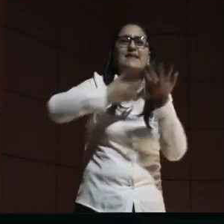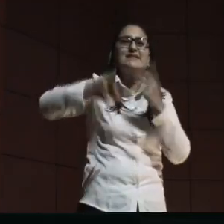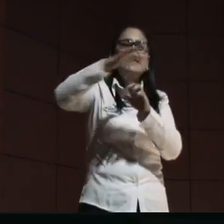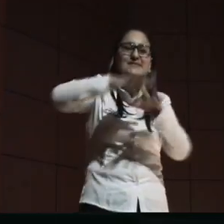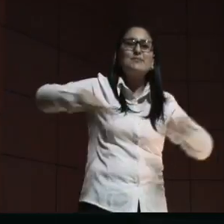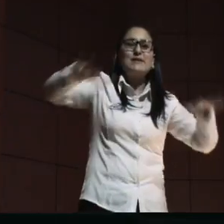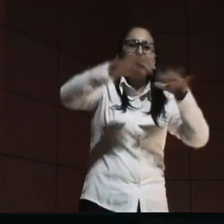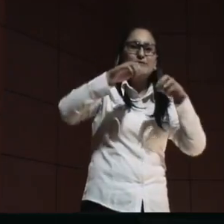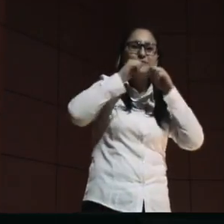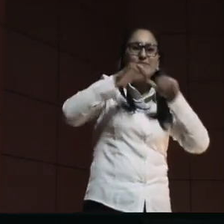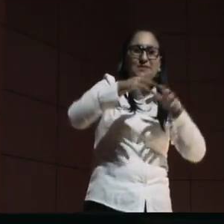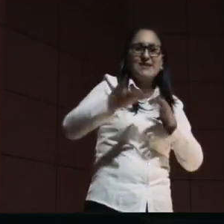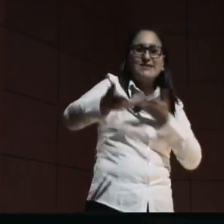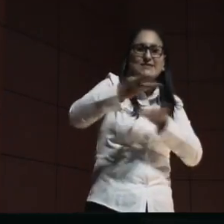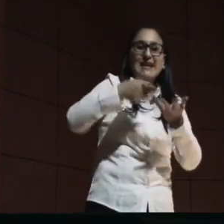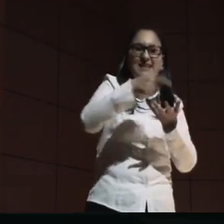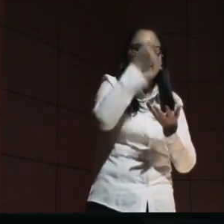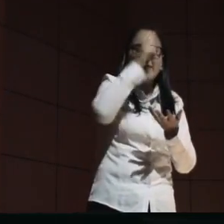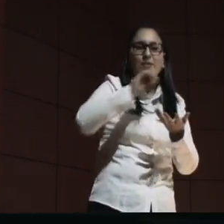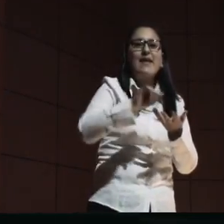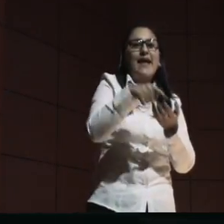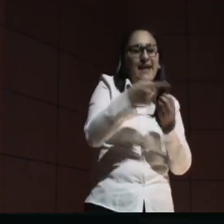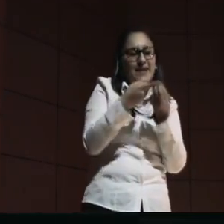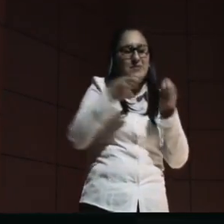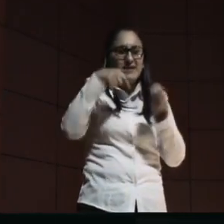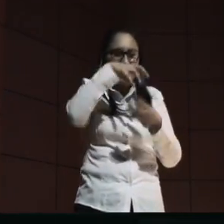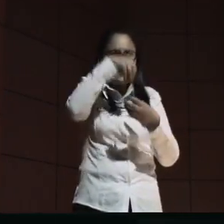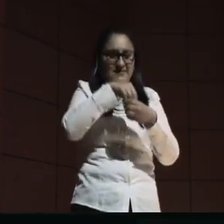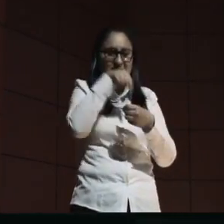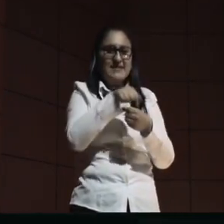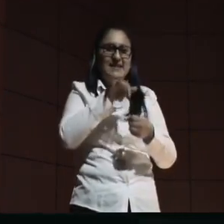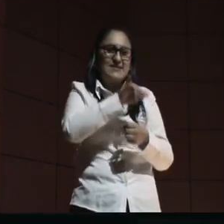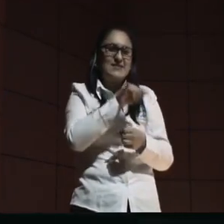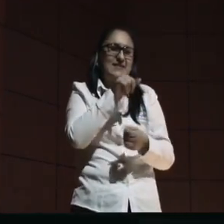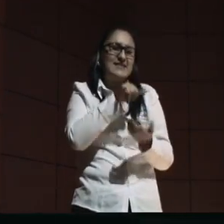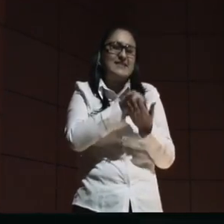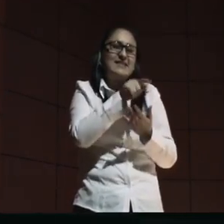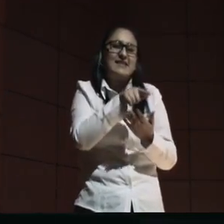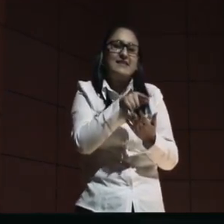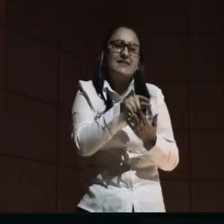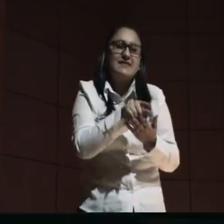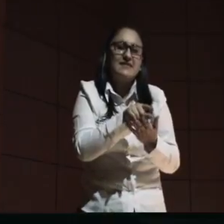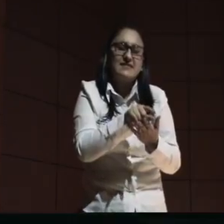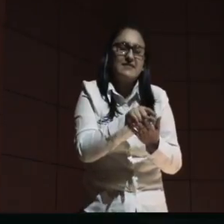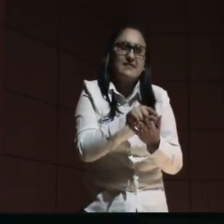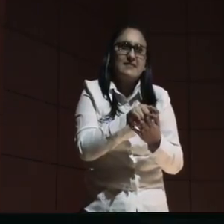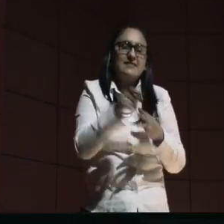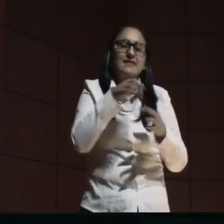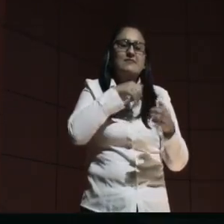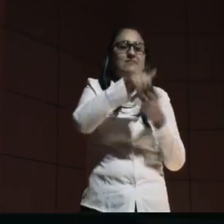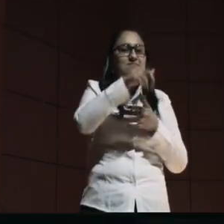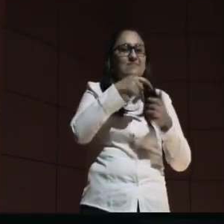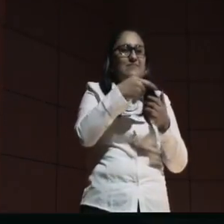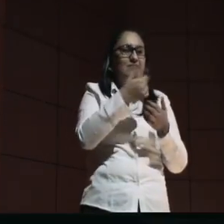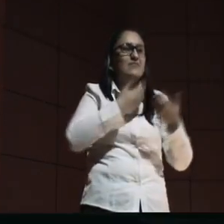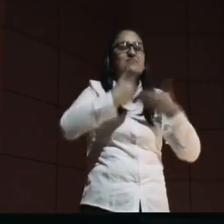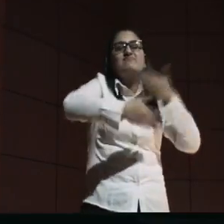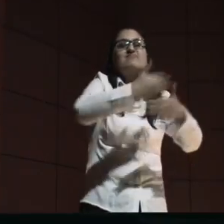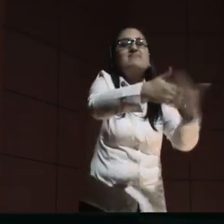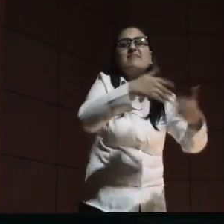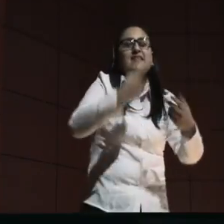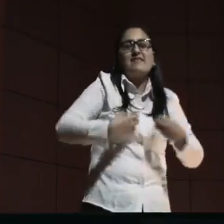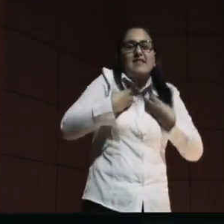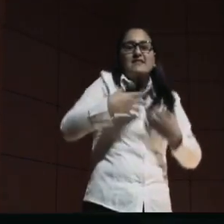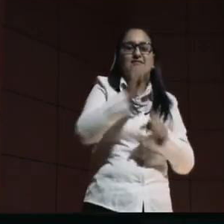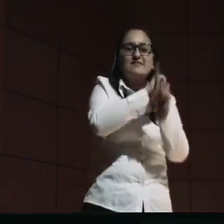espacios públicos, entendido este como el elemento urbano por excelencia en el que transcurre la vida social colectiva de